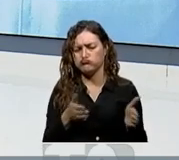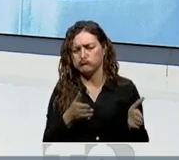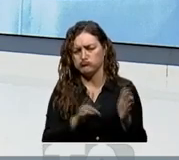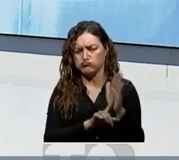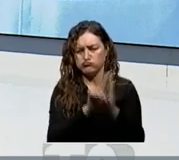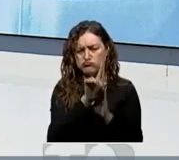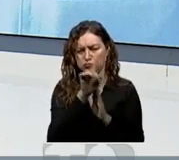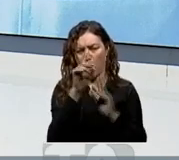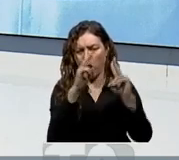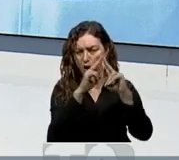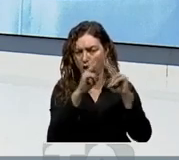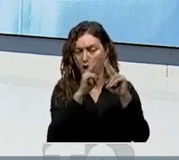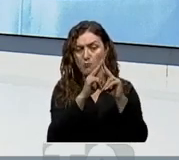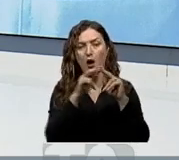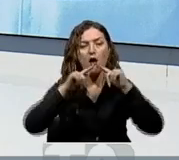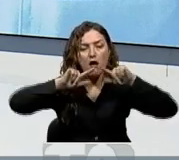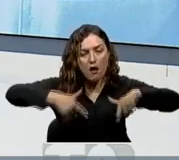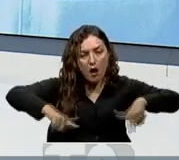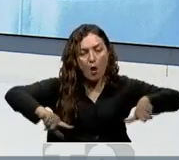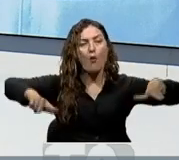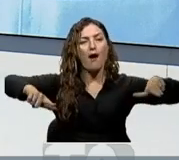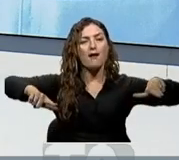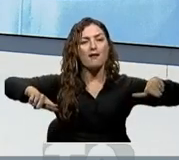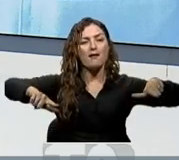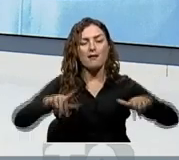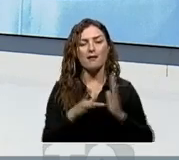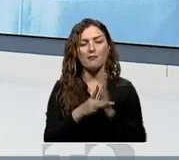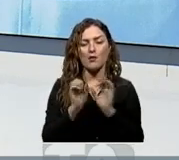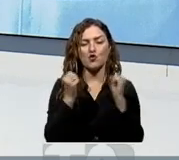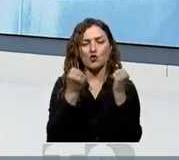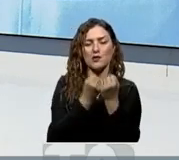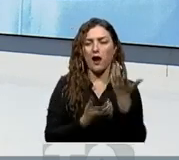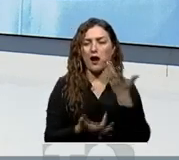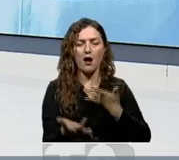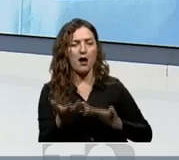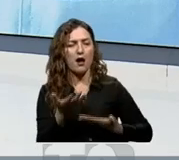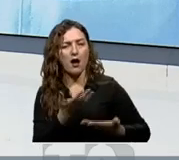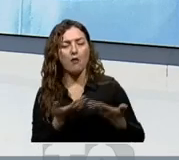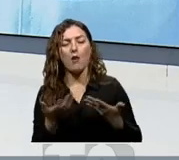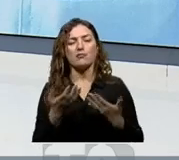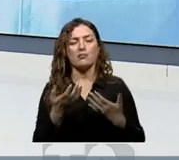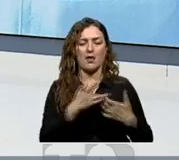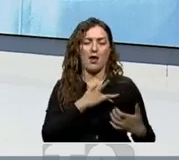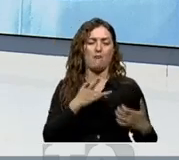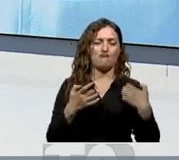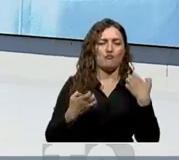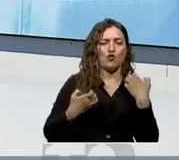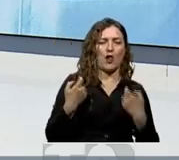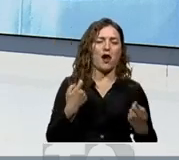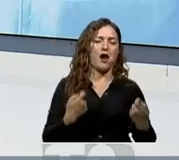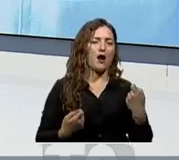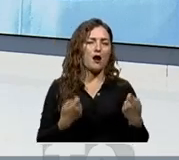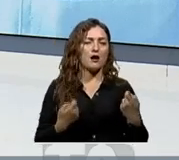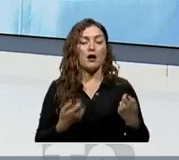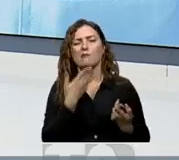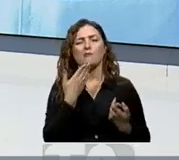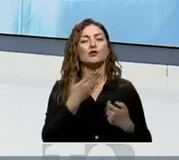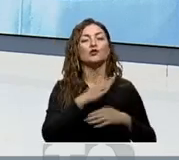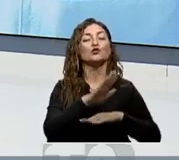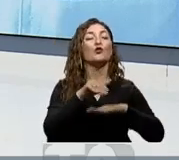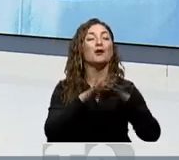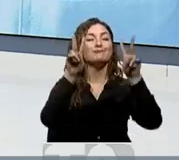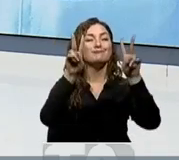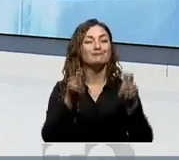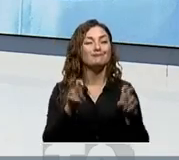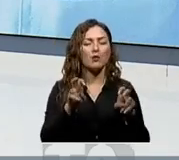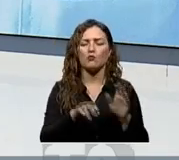cognitivo, del lenguaje y además de las destrezas sociales y emocionales. Lo que sucede con un niño en esta etapa es determinante para su